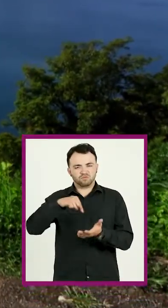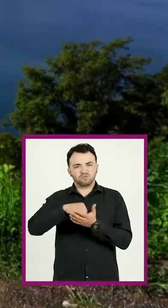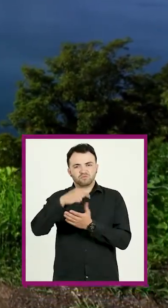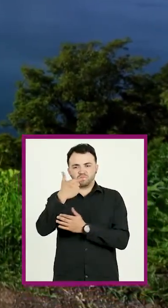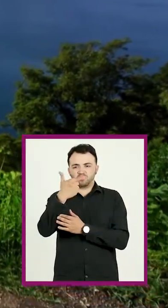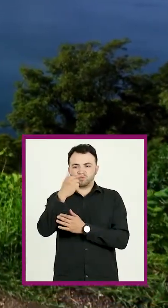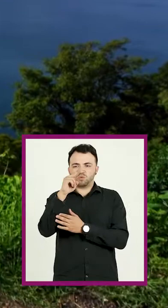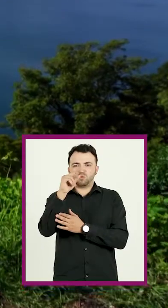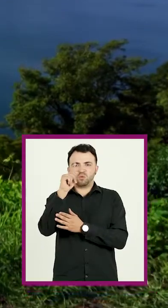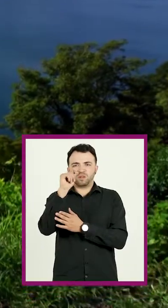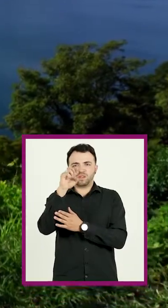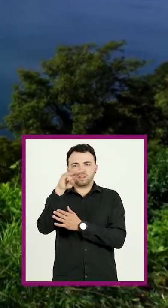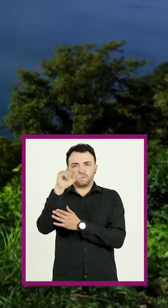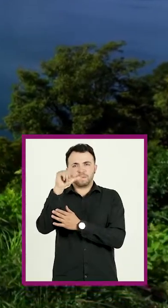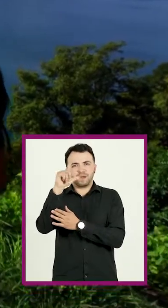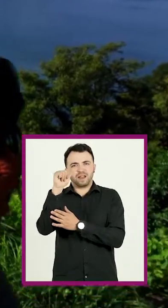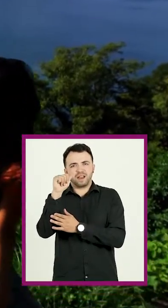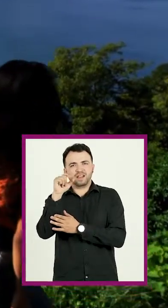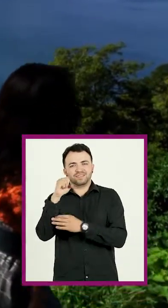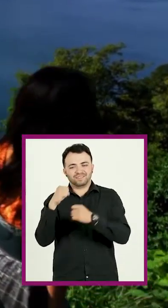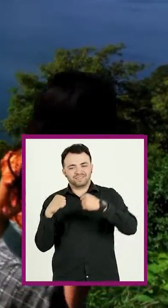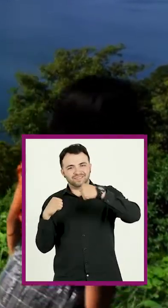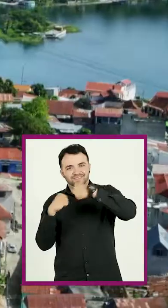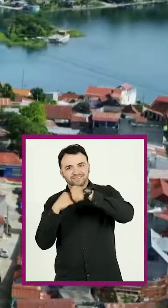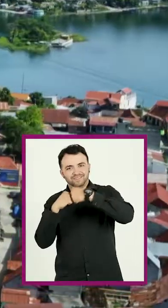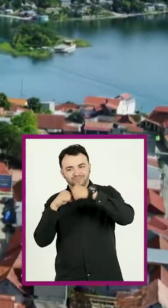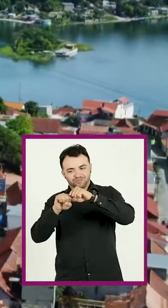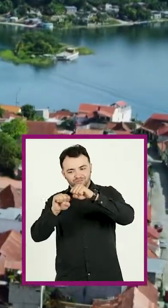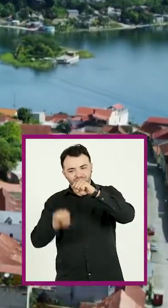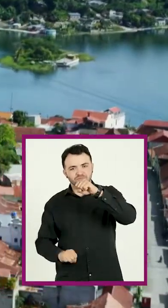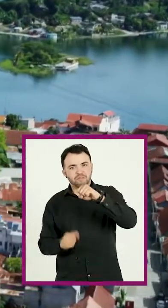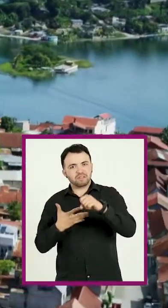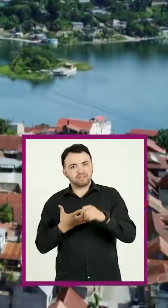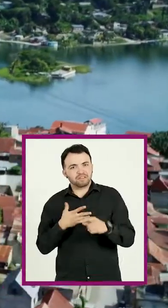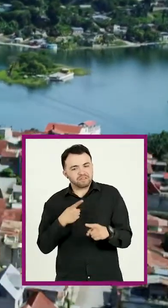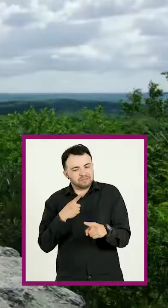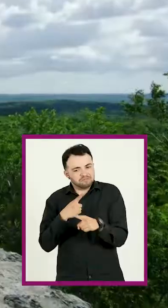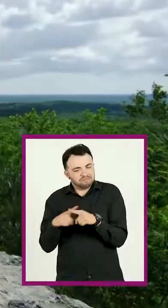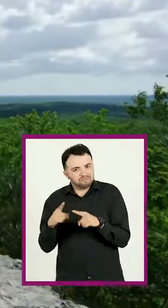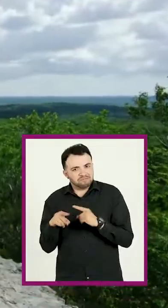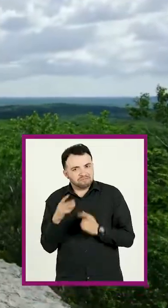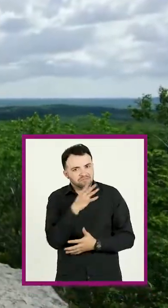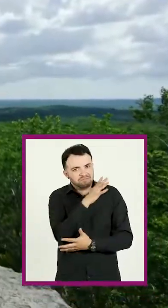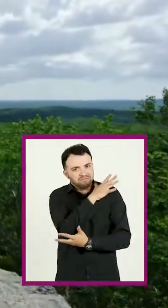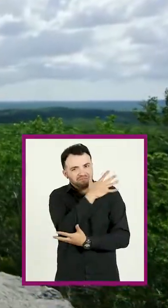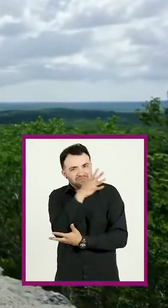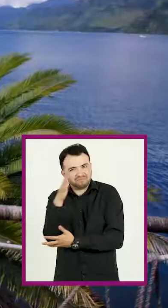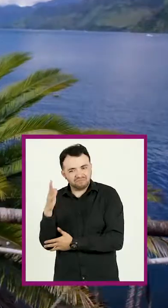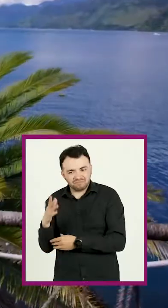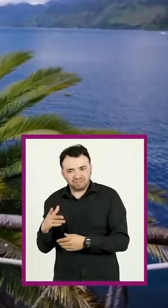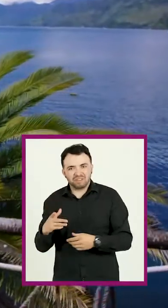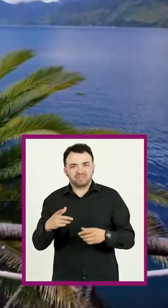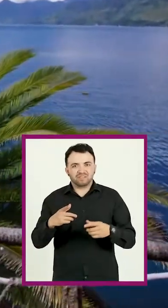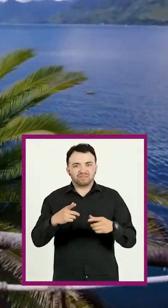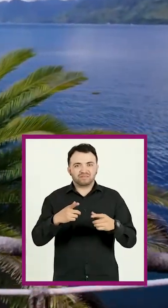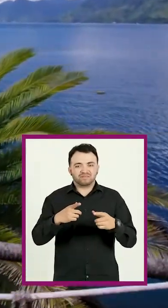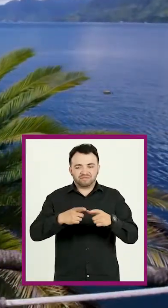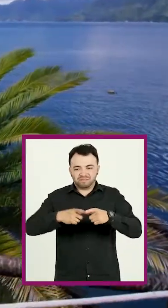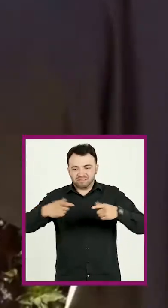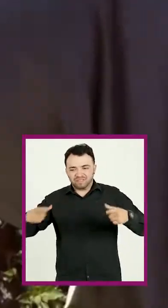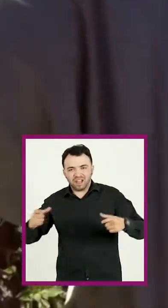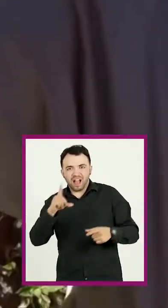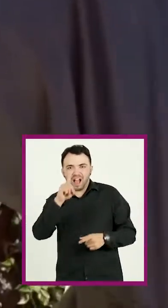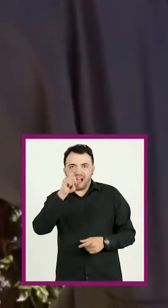Guatemala, nuestra vecina del sur, es una tierra maravillosa, de selvas, manglares, humedales, lagos y